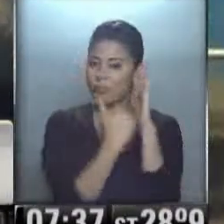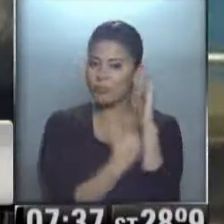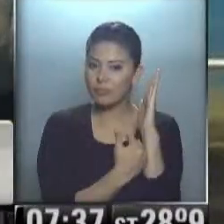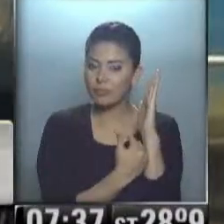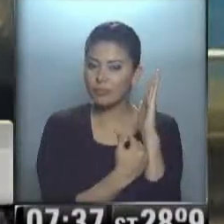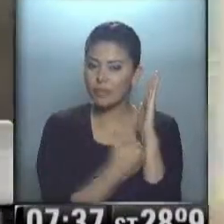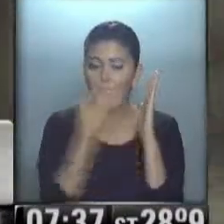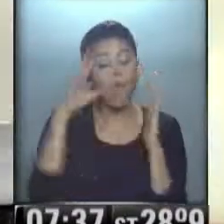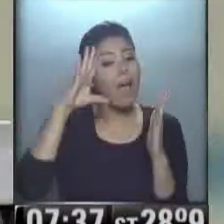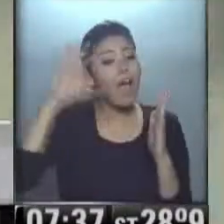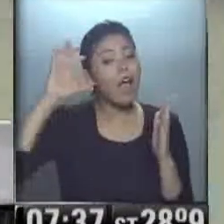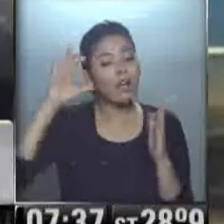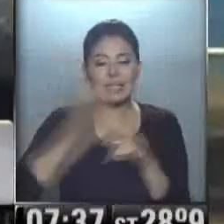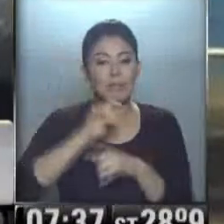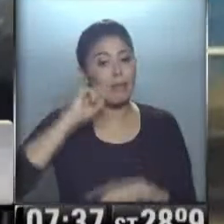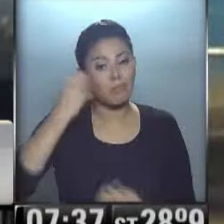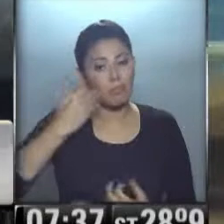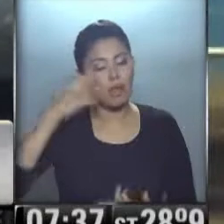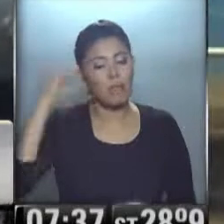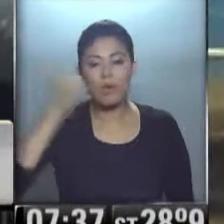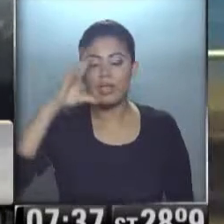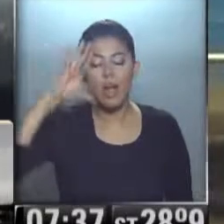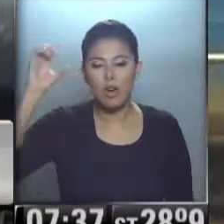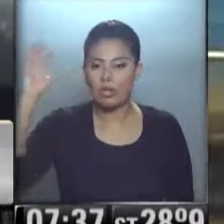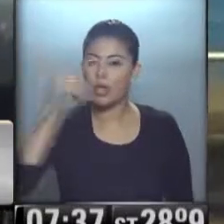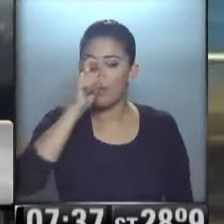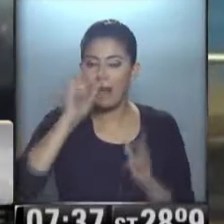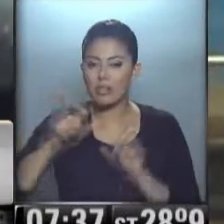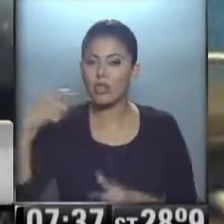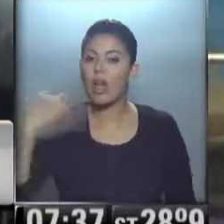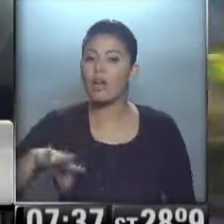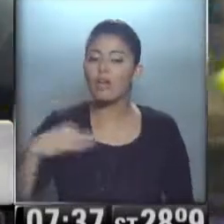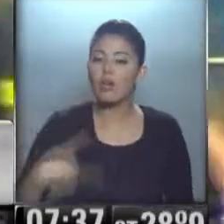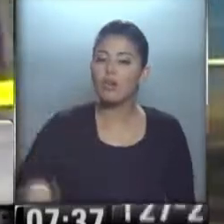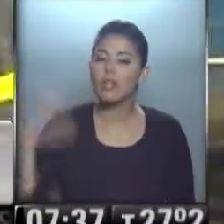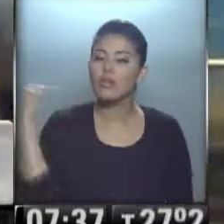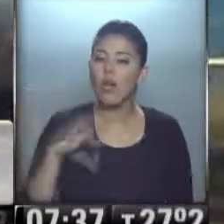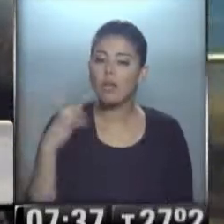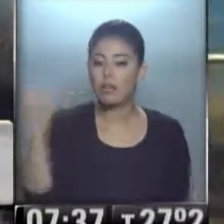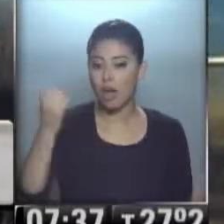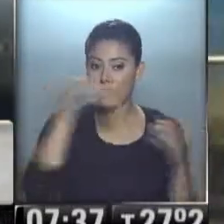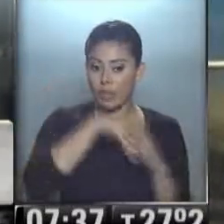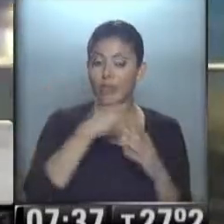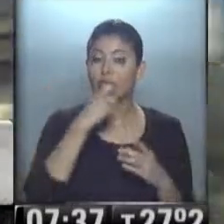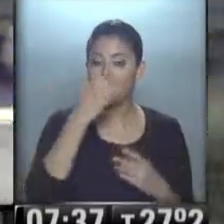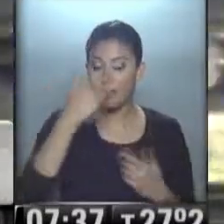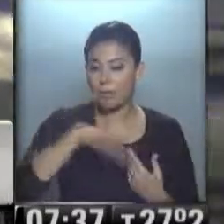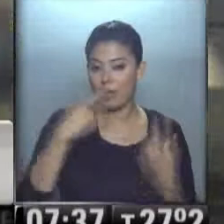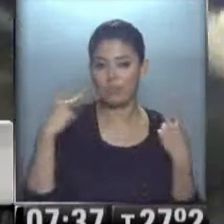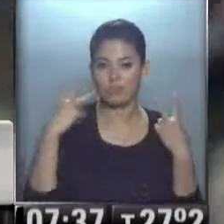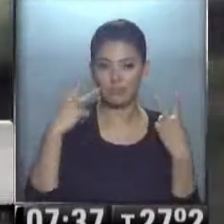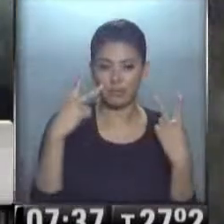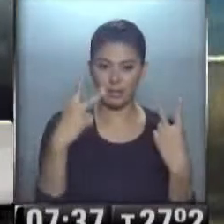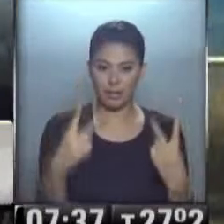recordar siempre es bueno recordarle a la gente qué es lo que tiene que tener en su vehículo a la hora de